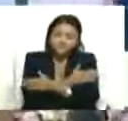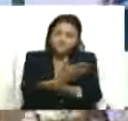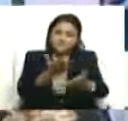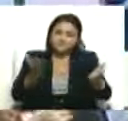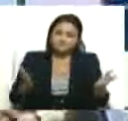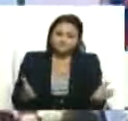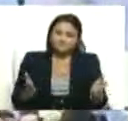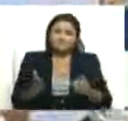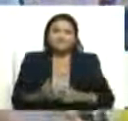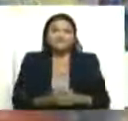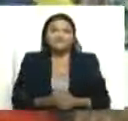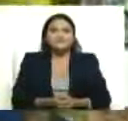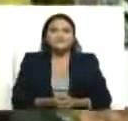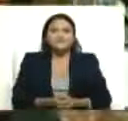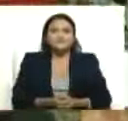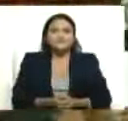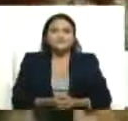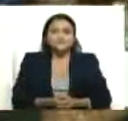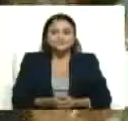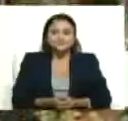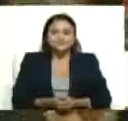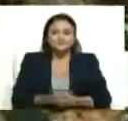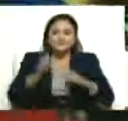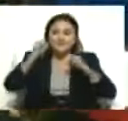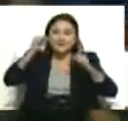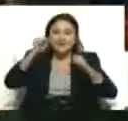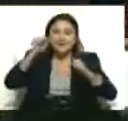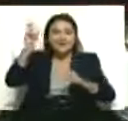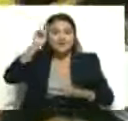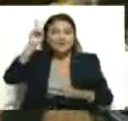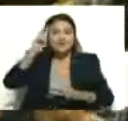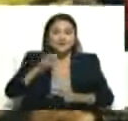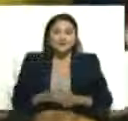Un abrazo para ustedes, compañeras. ¡Que viva la patria!